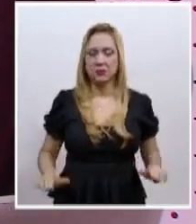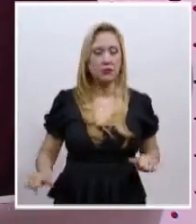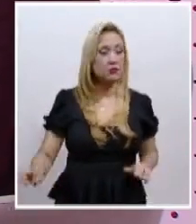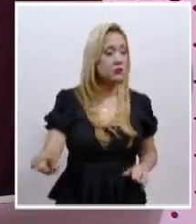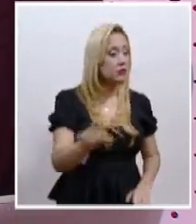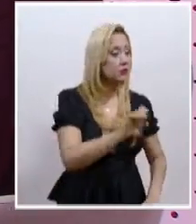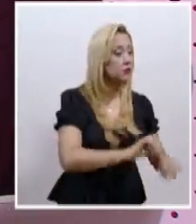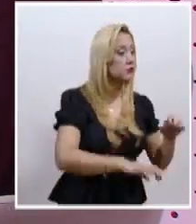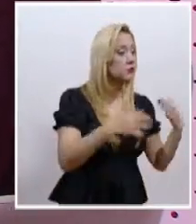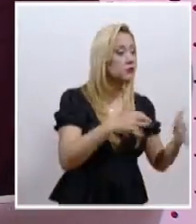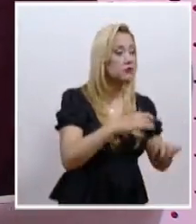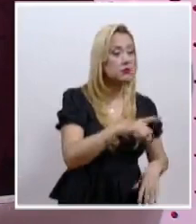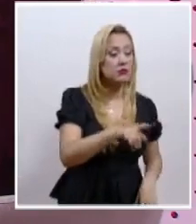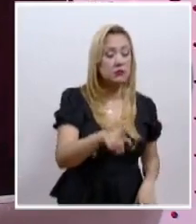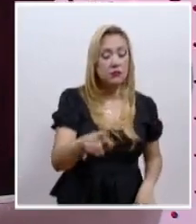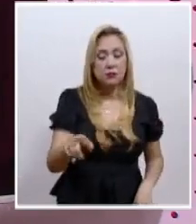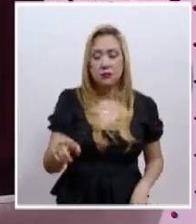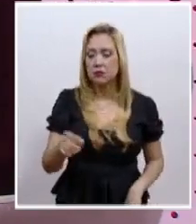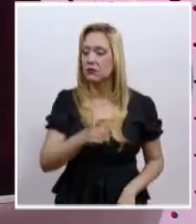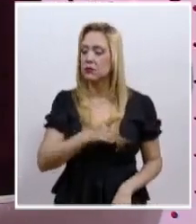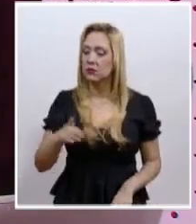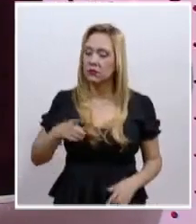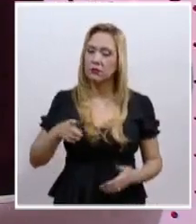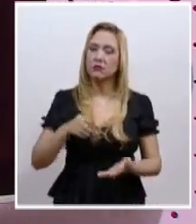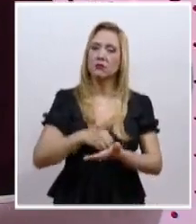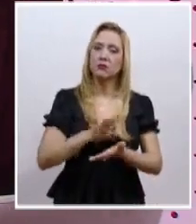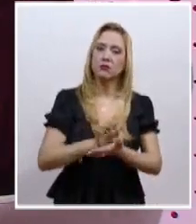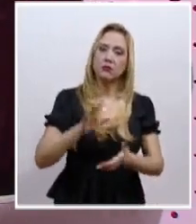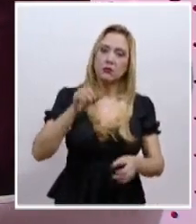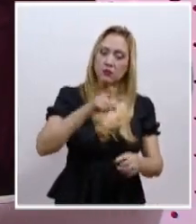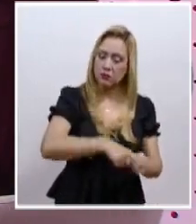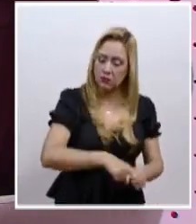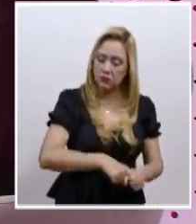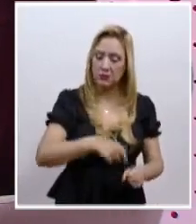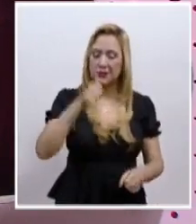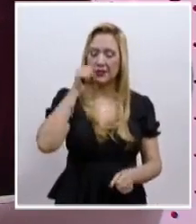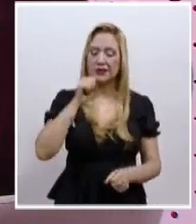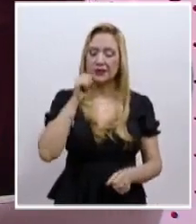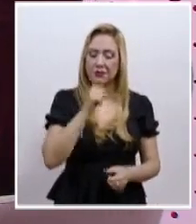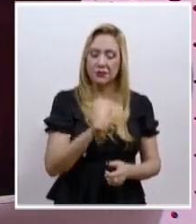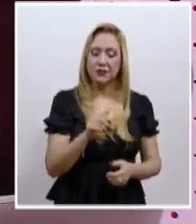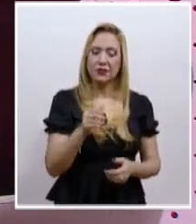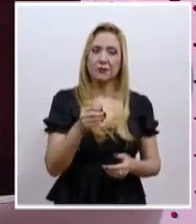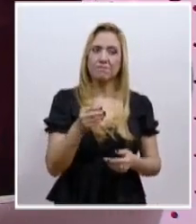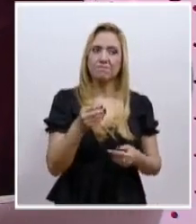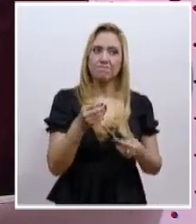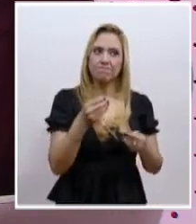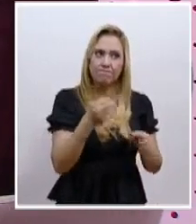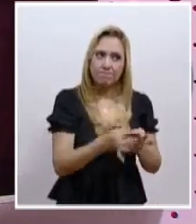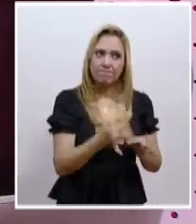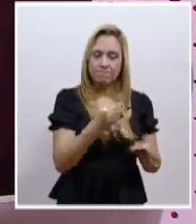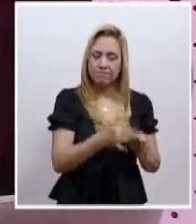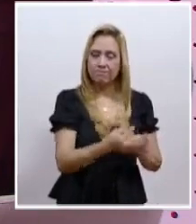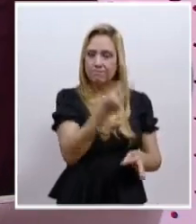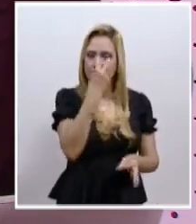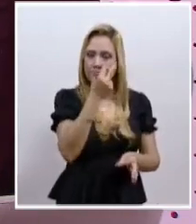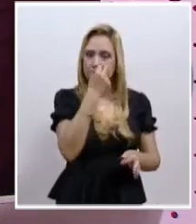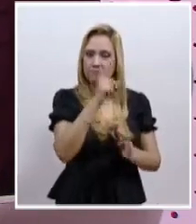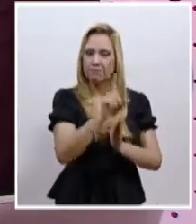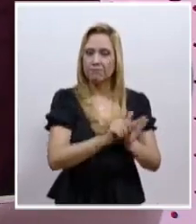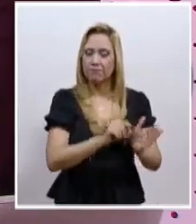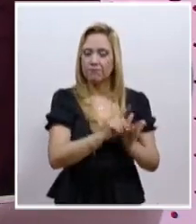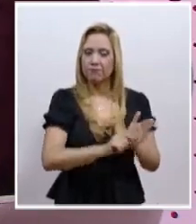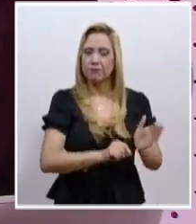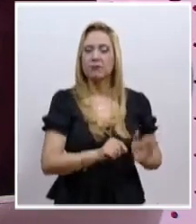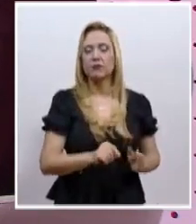participan en actividades de outsourcing tienen que estar registradas y metiendo un control mucho más fuerte sobre